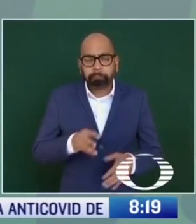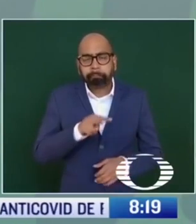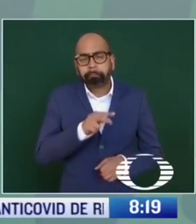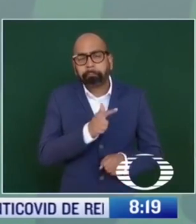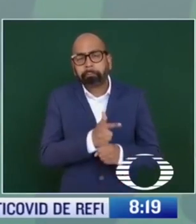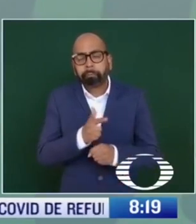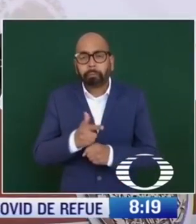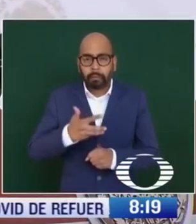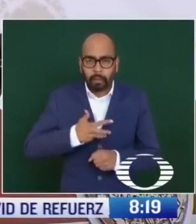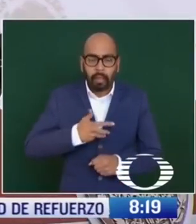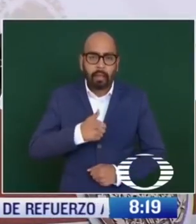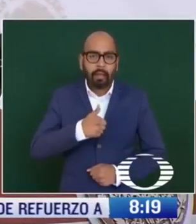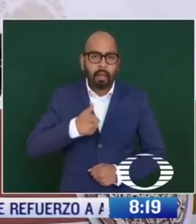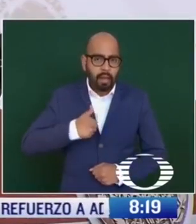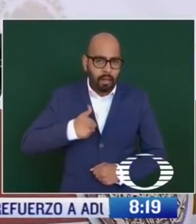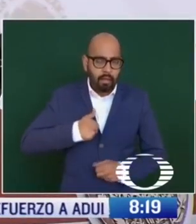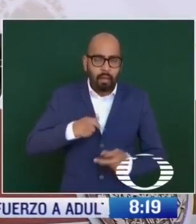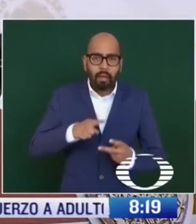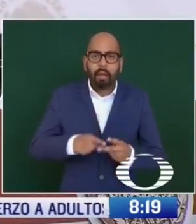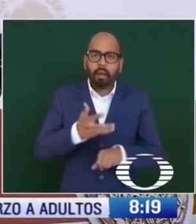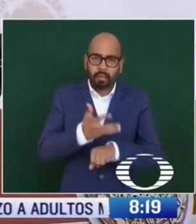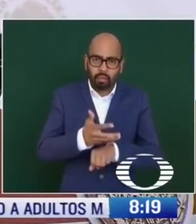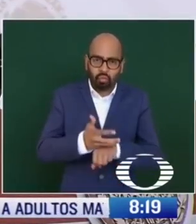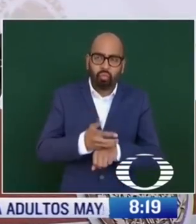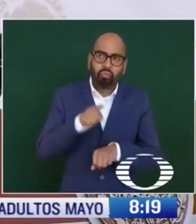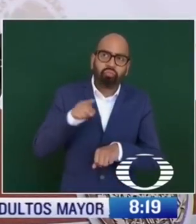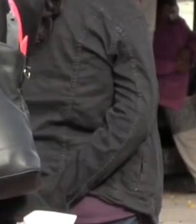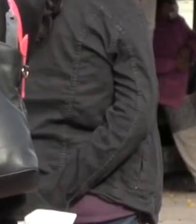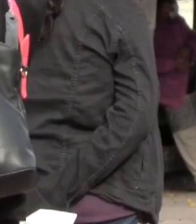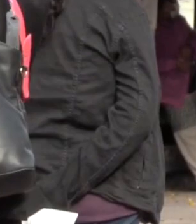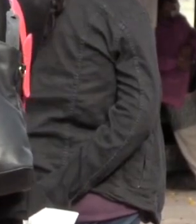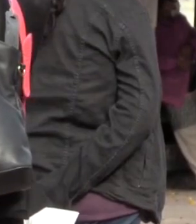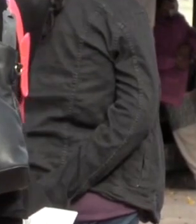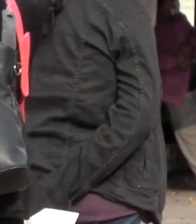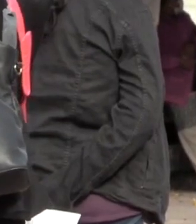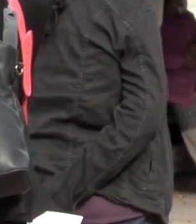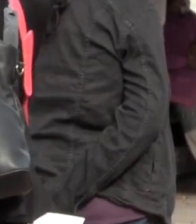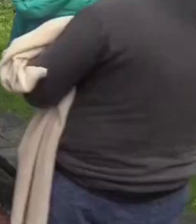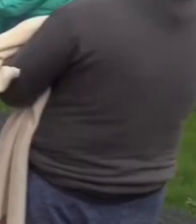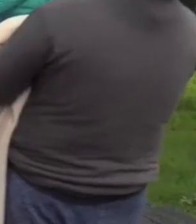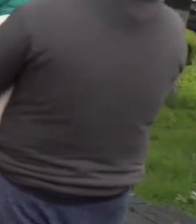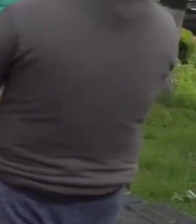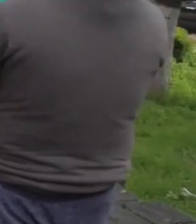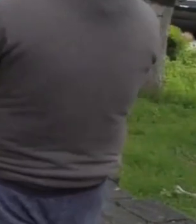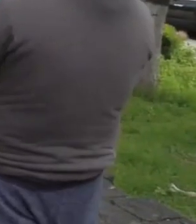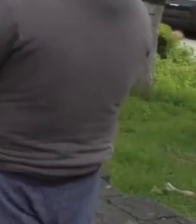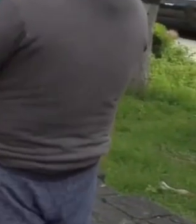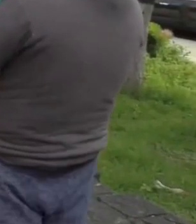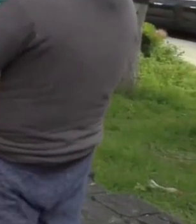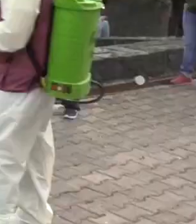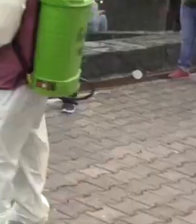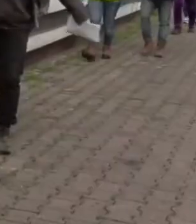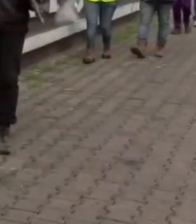afectados en Canadá, en Estados Unidos, y en otras partes. La variante Omicron fue detectada hace una semana